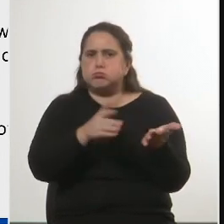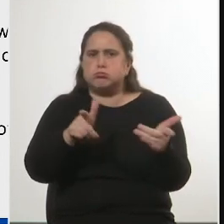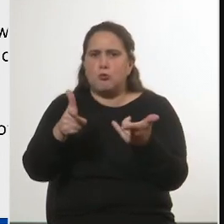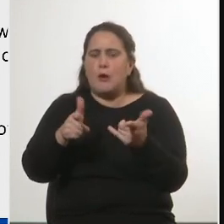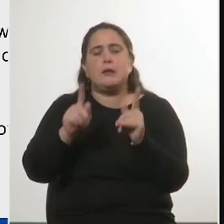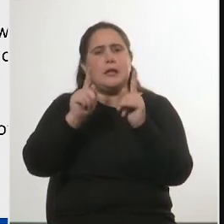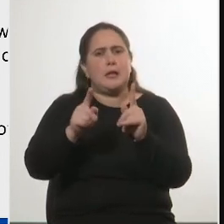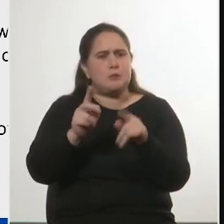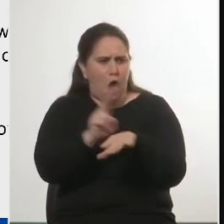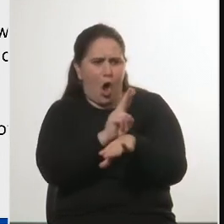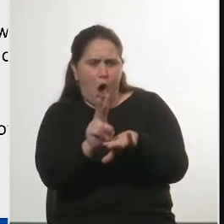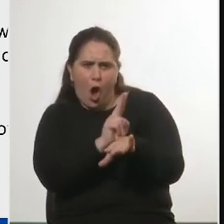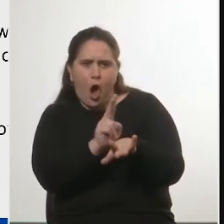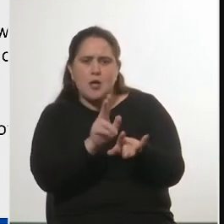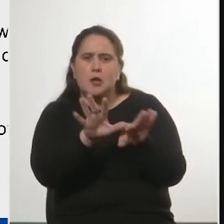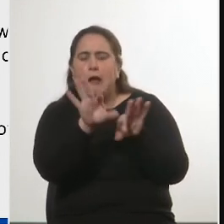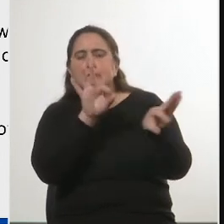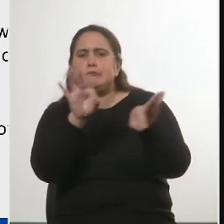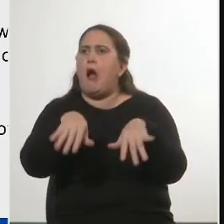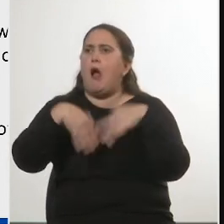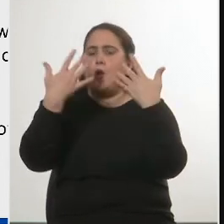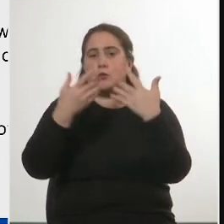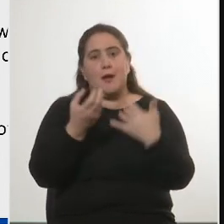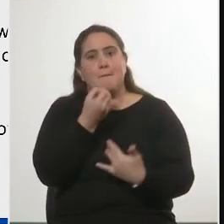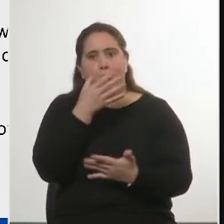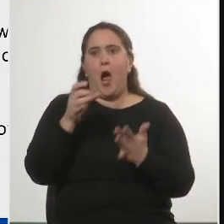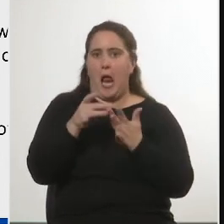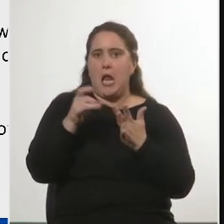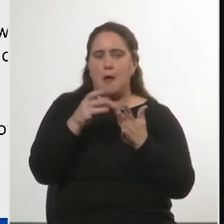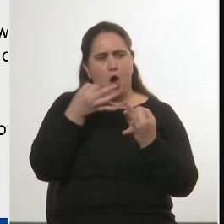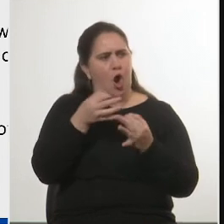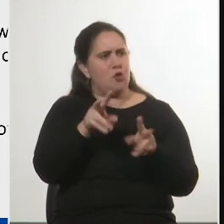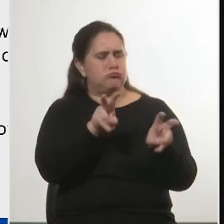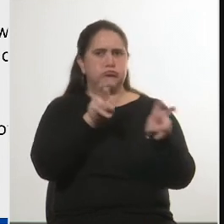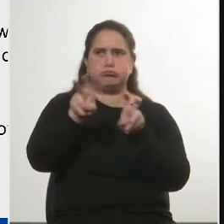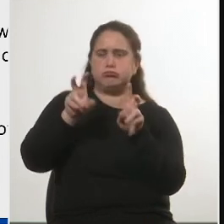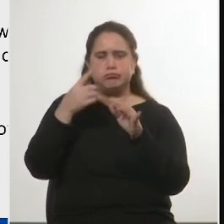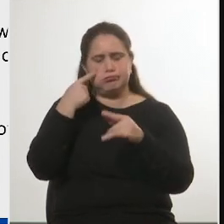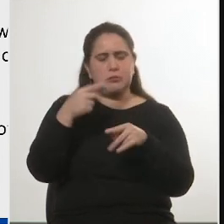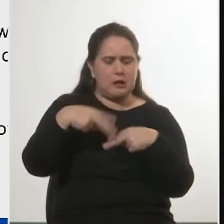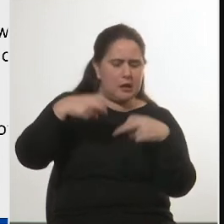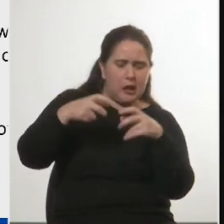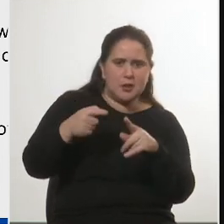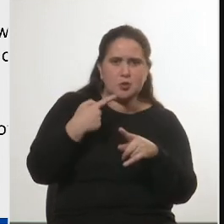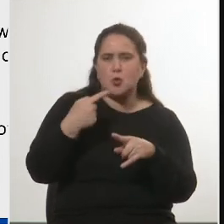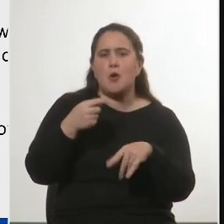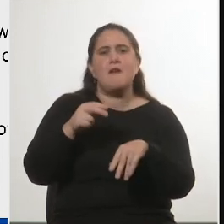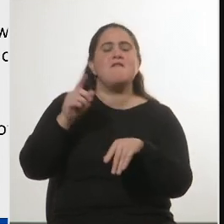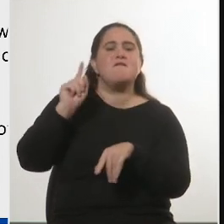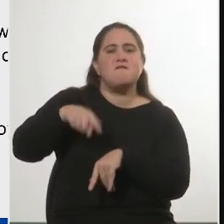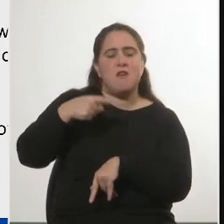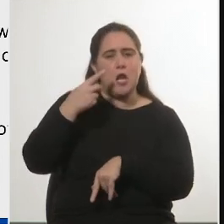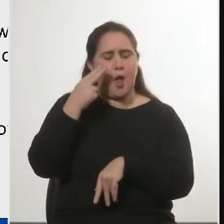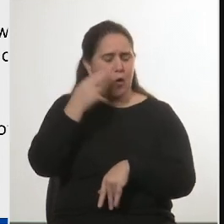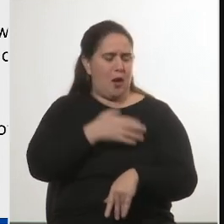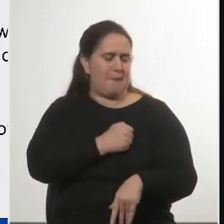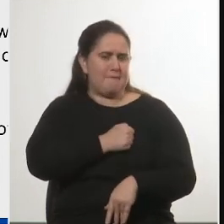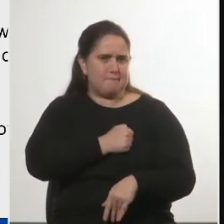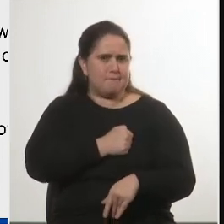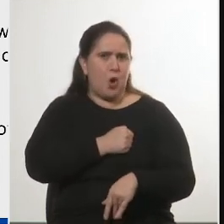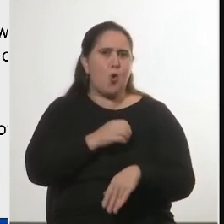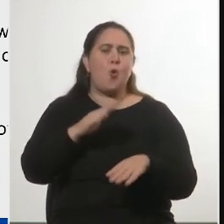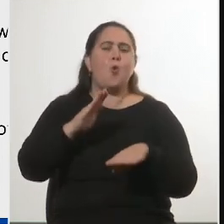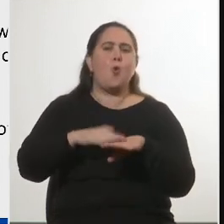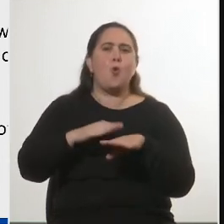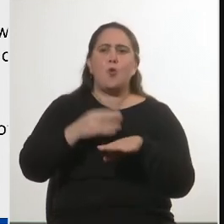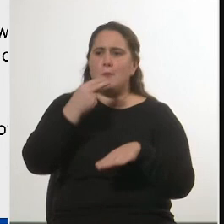inclusive en ensayos controlados aleatorizados, que son los de mejor calidad, de un riesgo cardiovascular significativamente menor cuando se